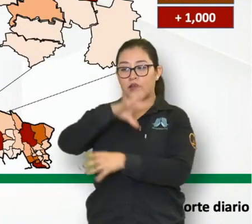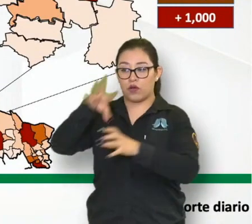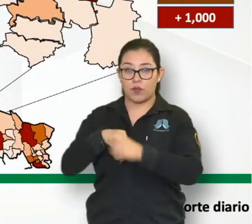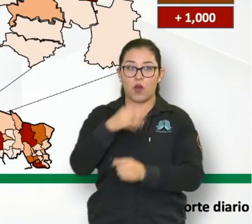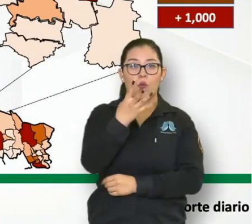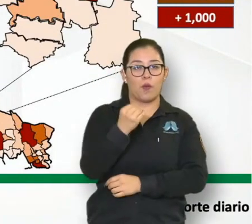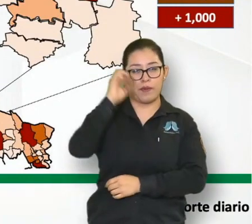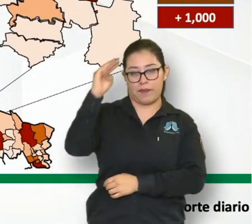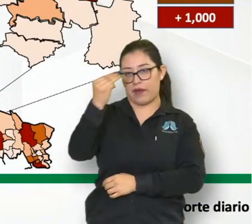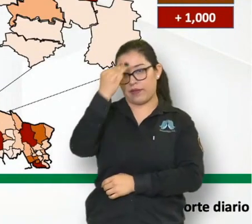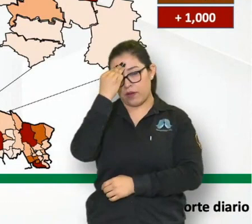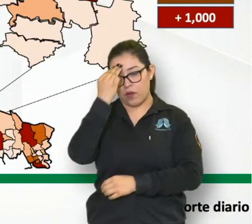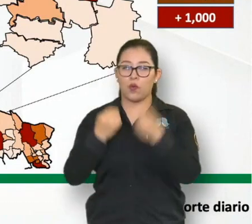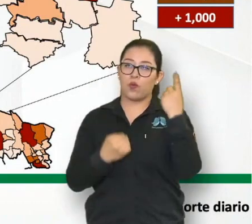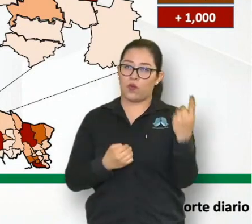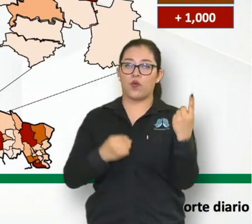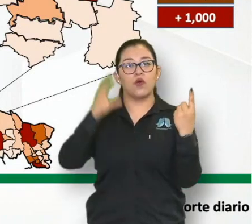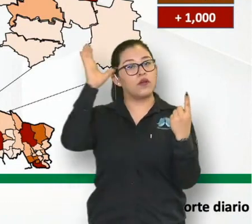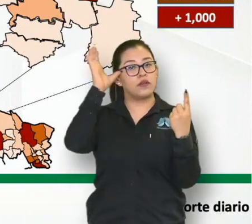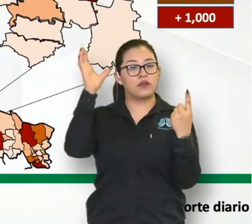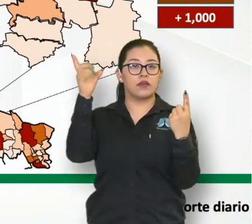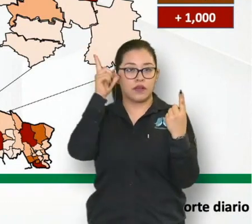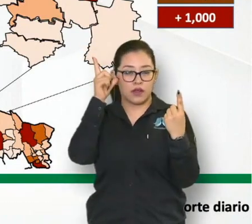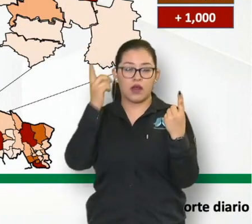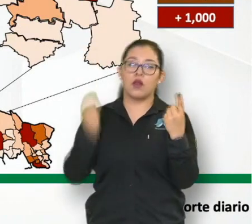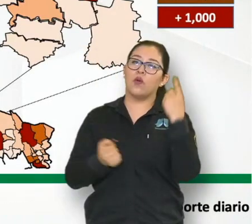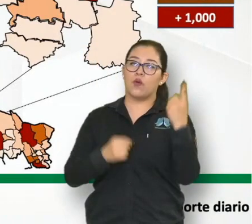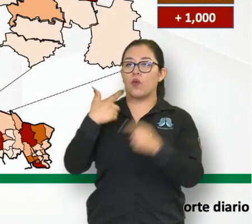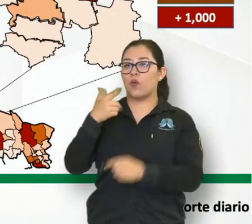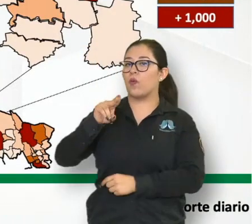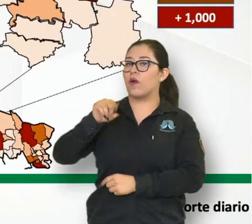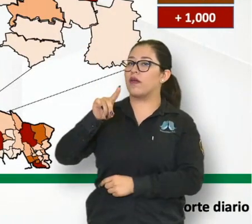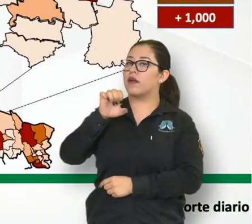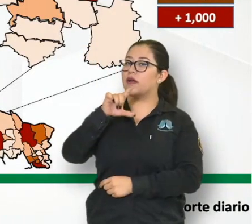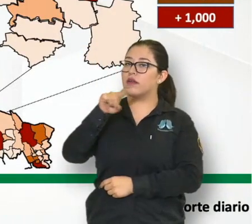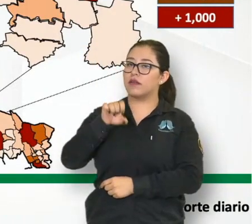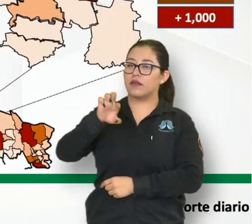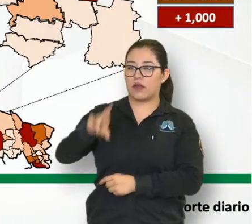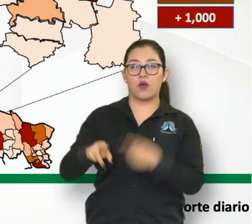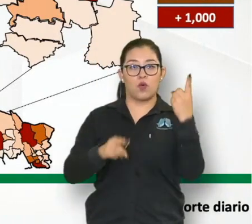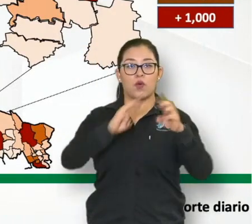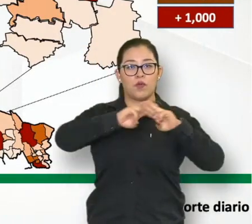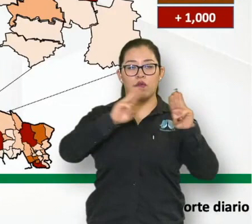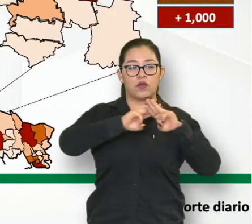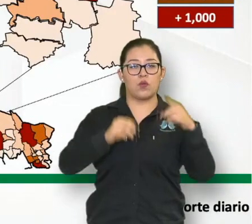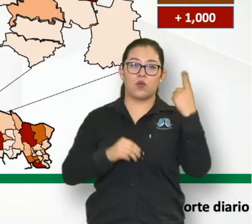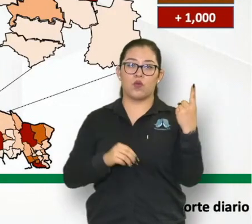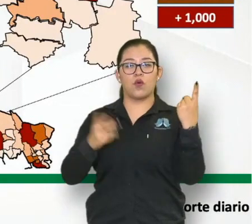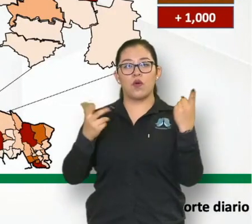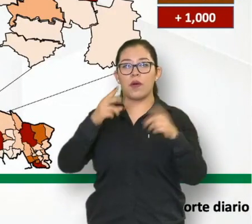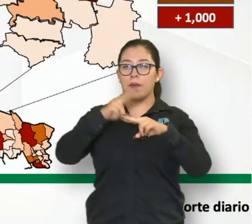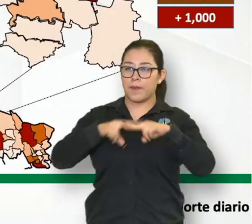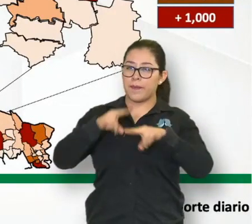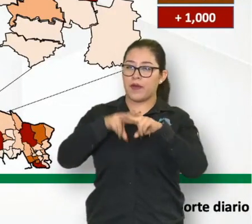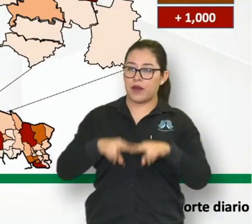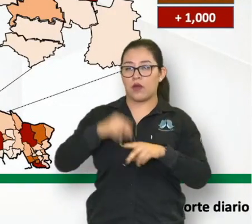9 en matehuala 1 en el municipio de cedral un en guadalcázar 1 en moctezuma y también uno en banegas 1 en venado y 1